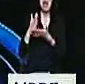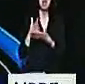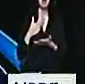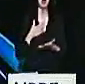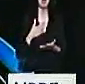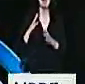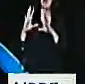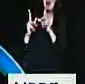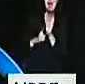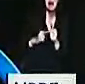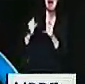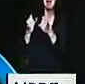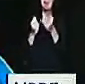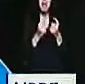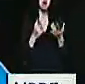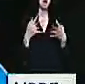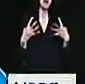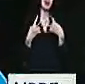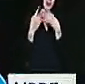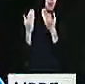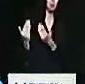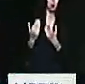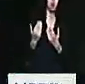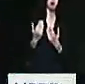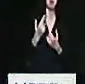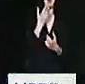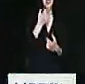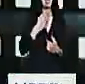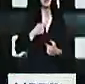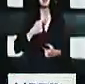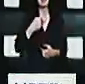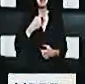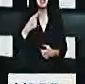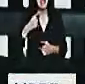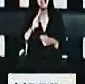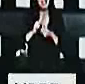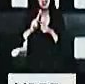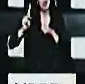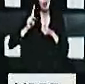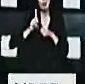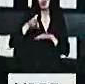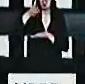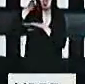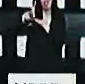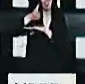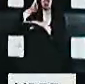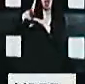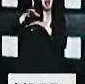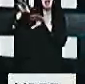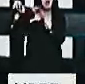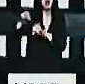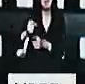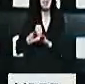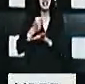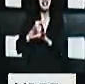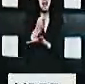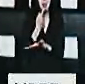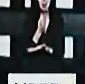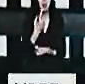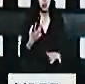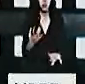el lugar donde trabajo, etcétera. Entonces, ¿por qué me tengo que trasladar 100 kilómetros para ir a buscar los medicamentos todos los meses? Porque me los entregan